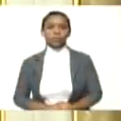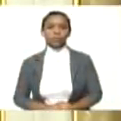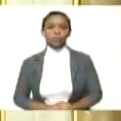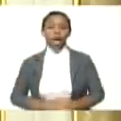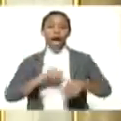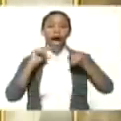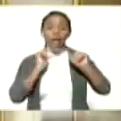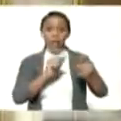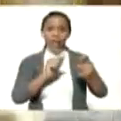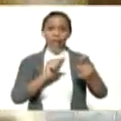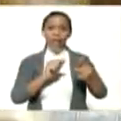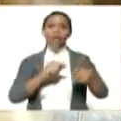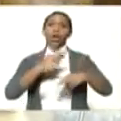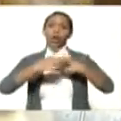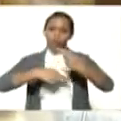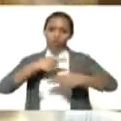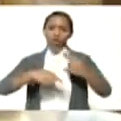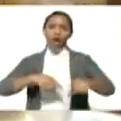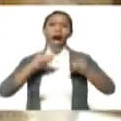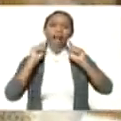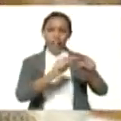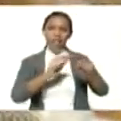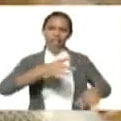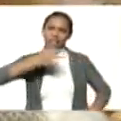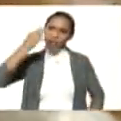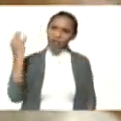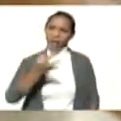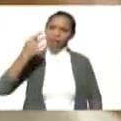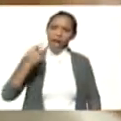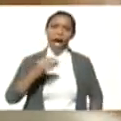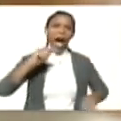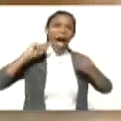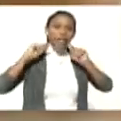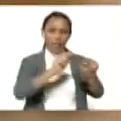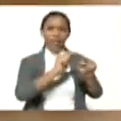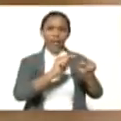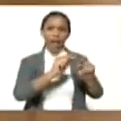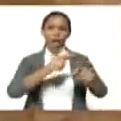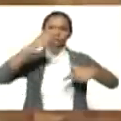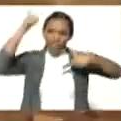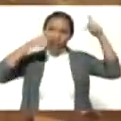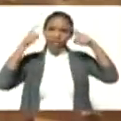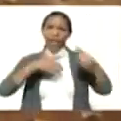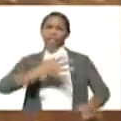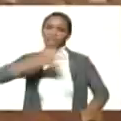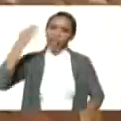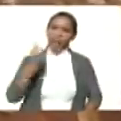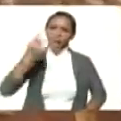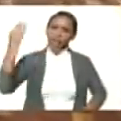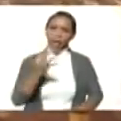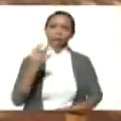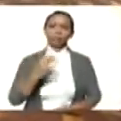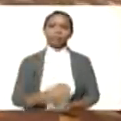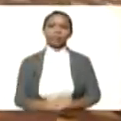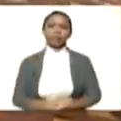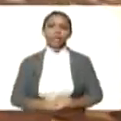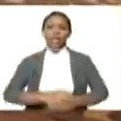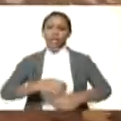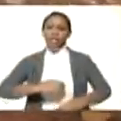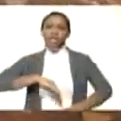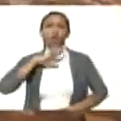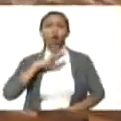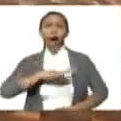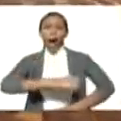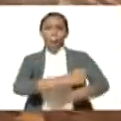Así son los revolucionarios, de verdad, verdad. Así son los chavistas, de verdad, verdad. Llenos de amor,